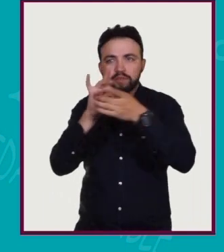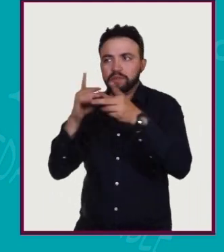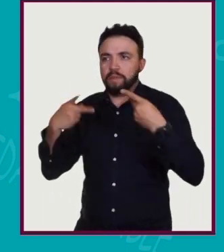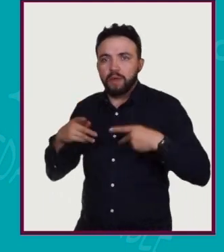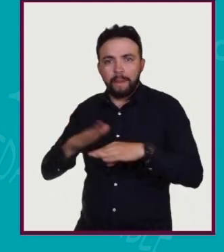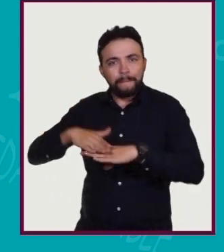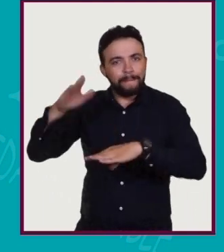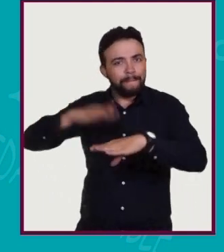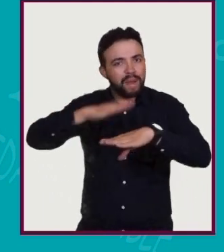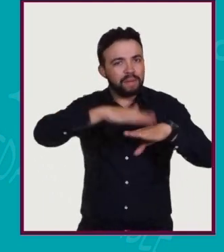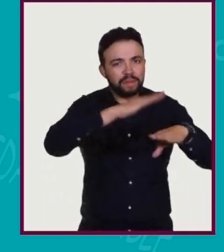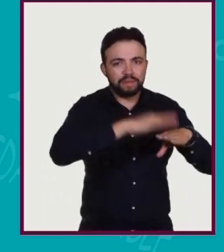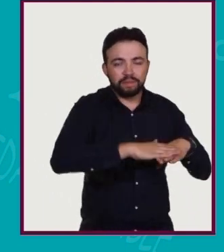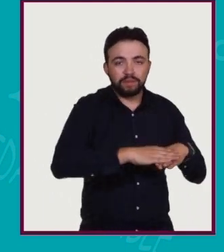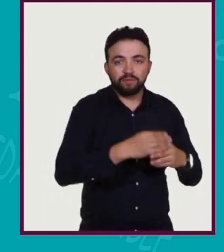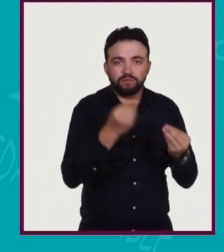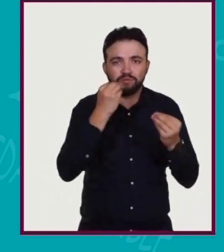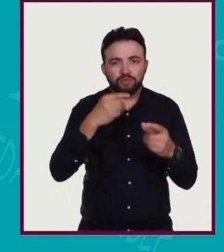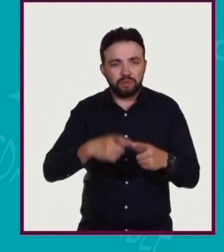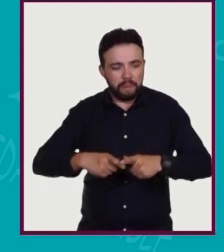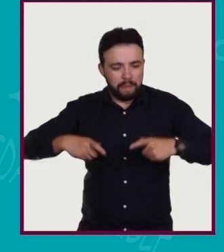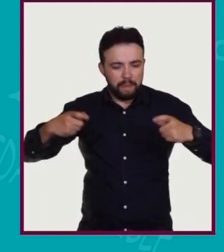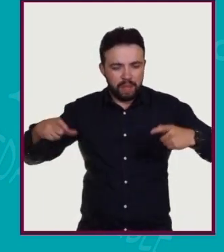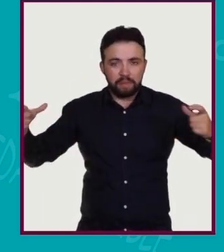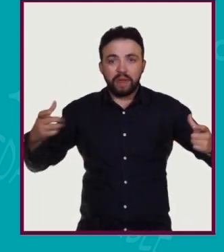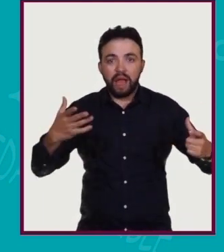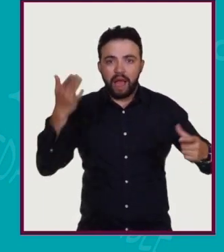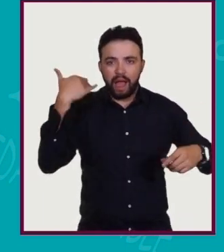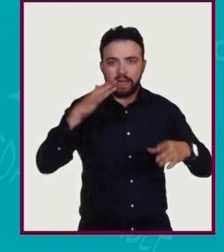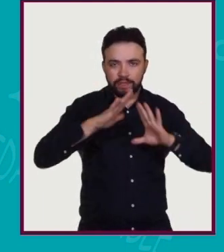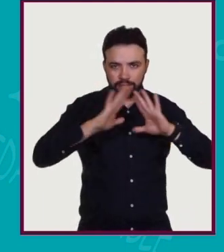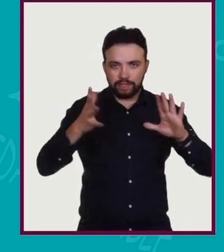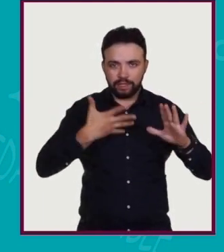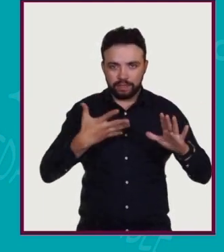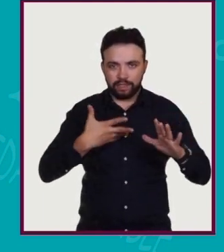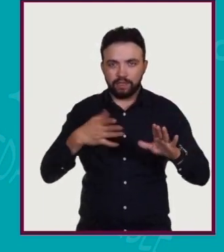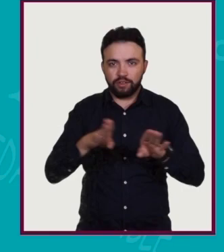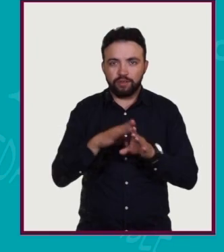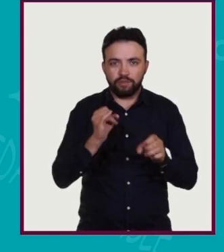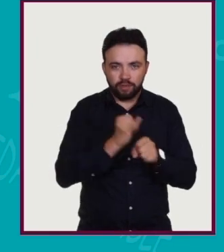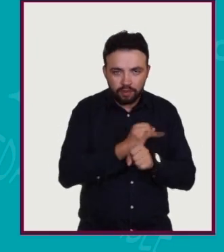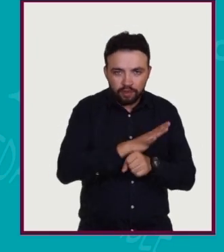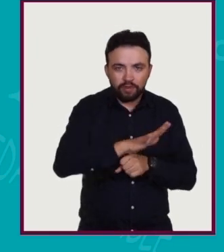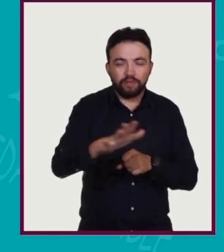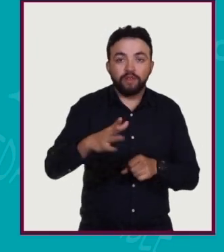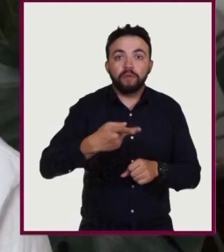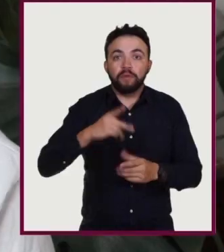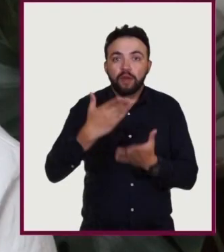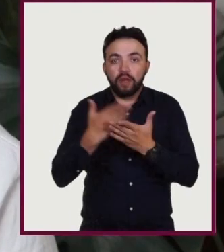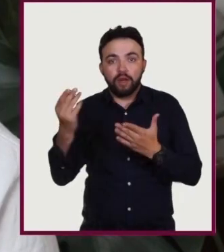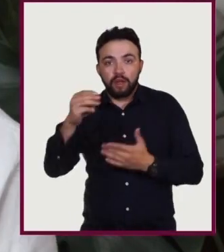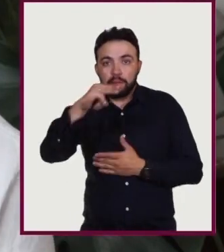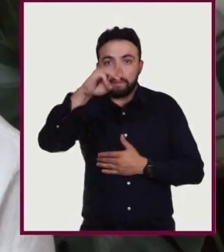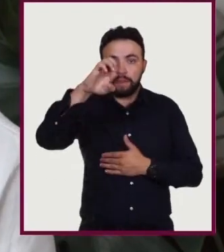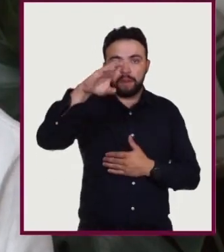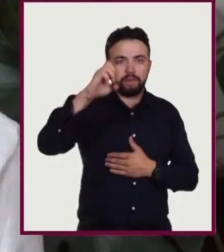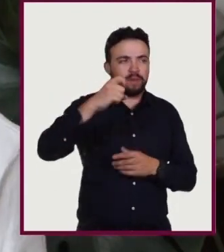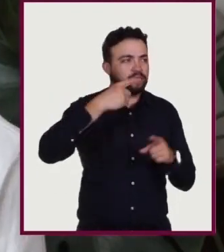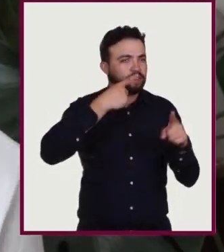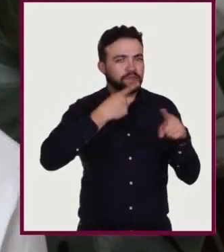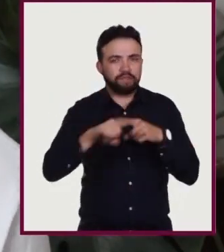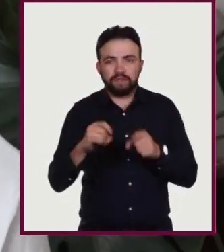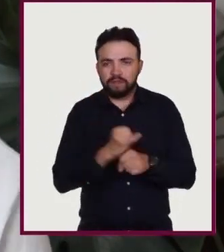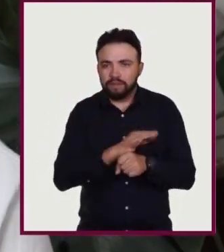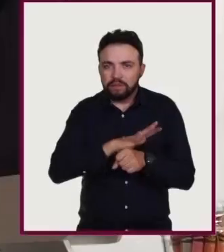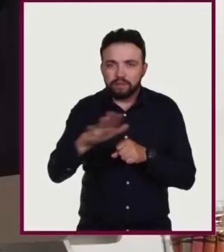inesperadas y muchísimo más amplias de lo que ya existía con la difusión académica de ese acervo. ¿Qué se puede aprender o